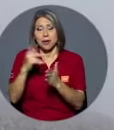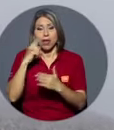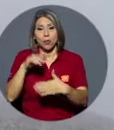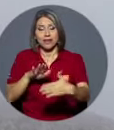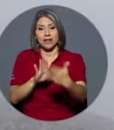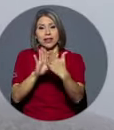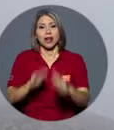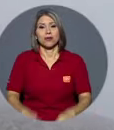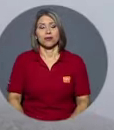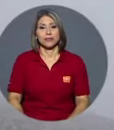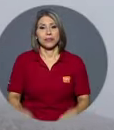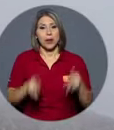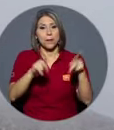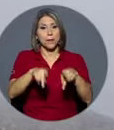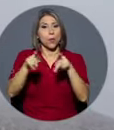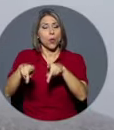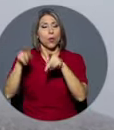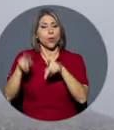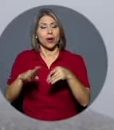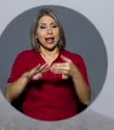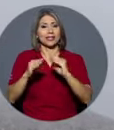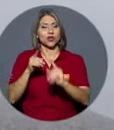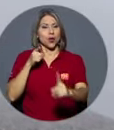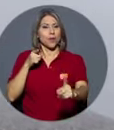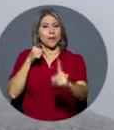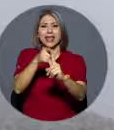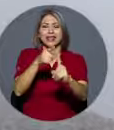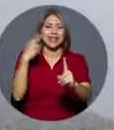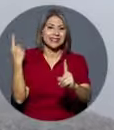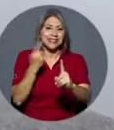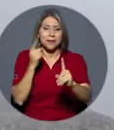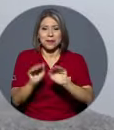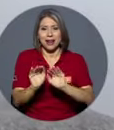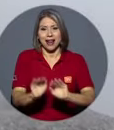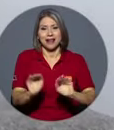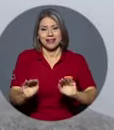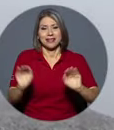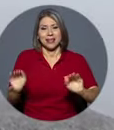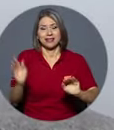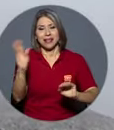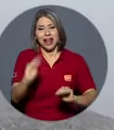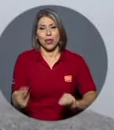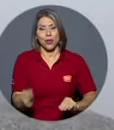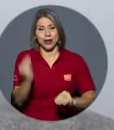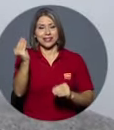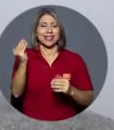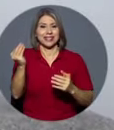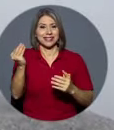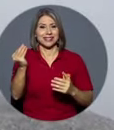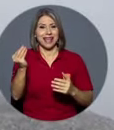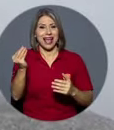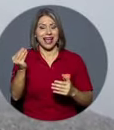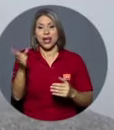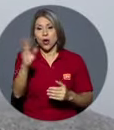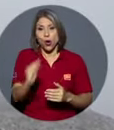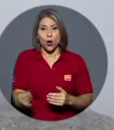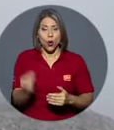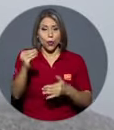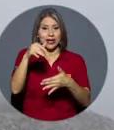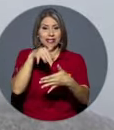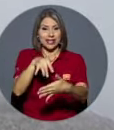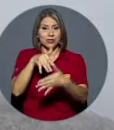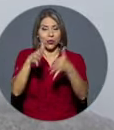para enfrentarlo. La población meta siempre será pues la niñez y la adolescencia y los jóvenes de